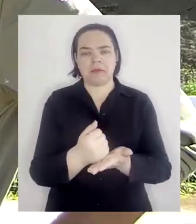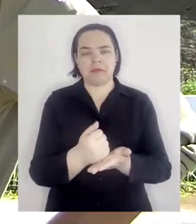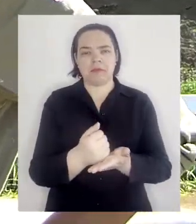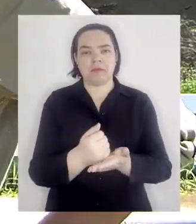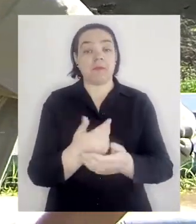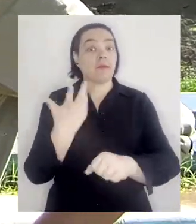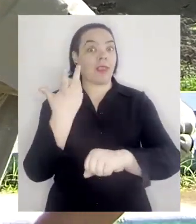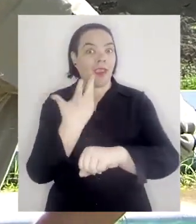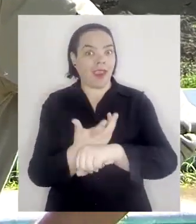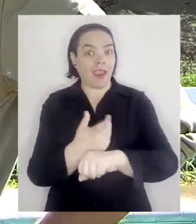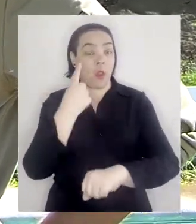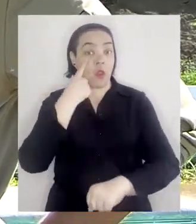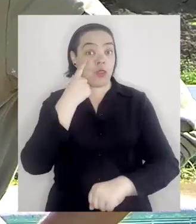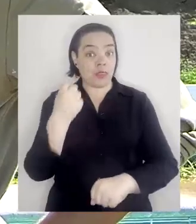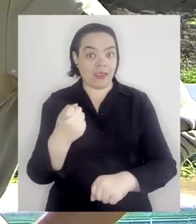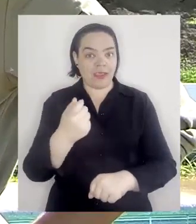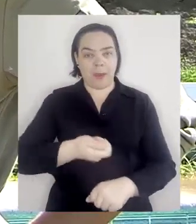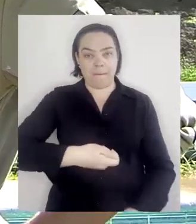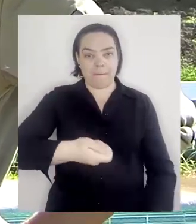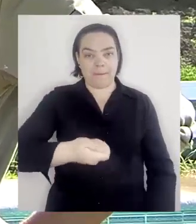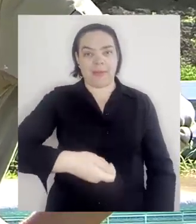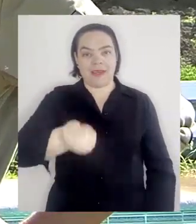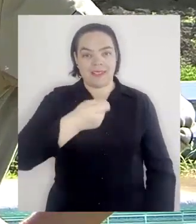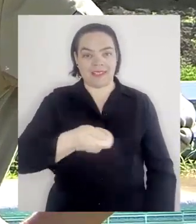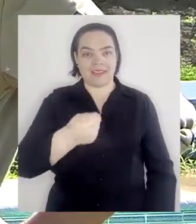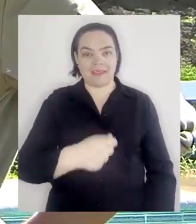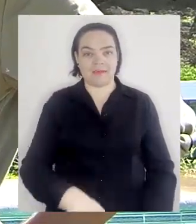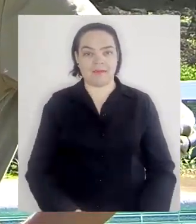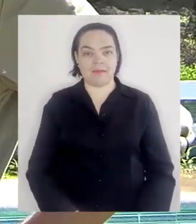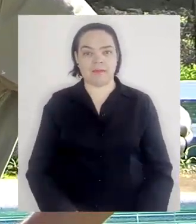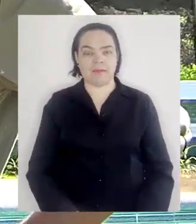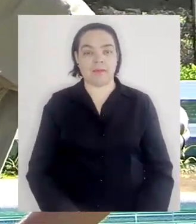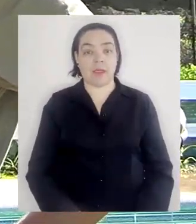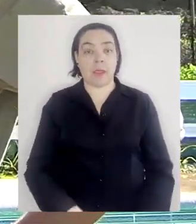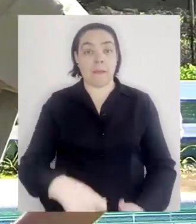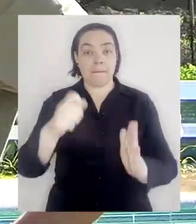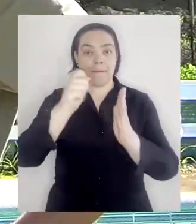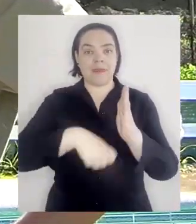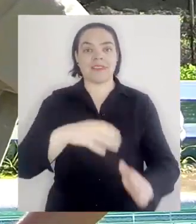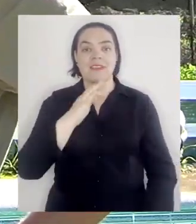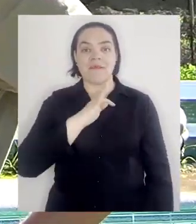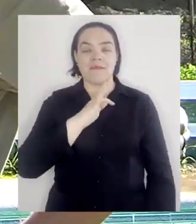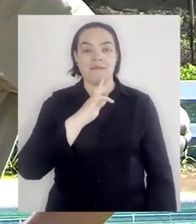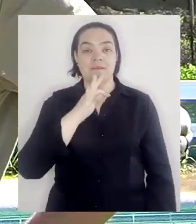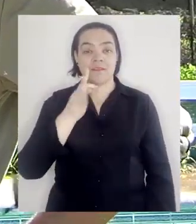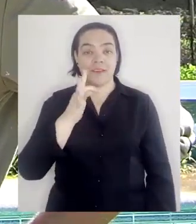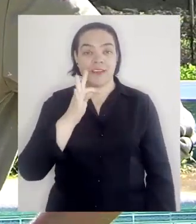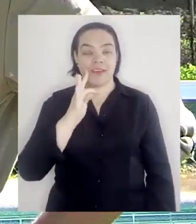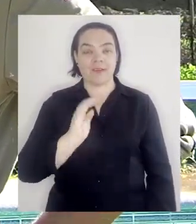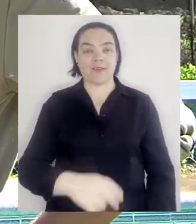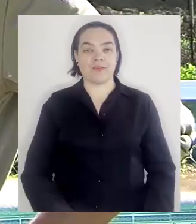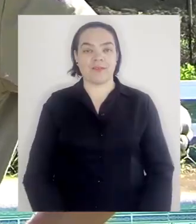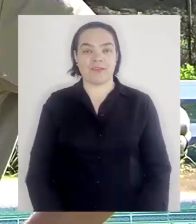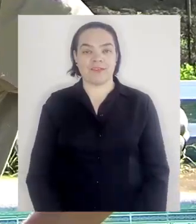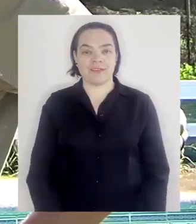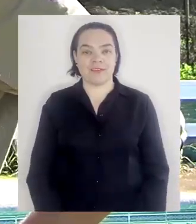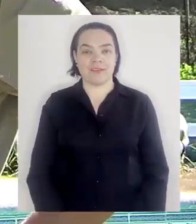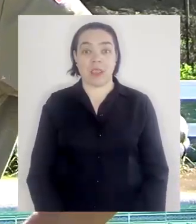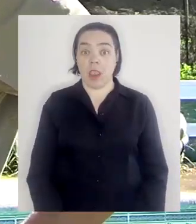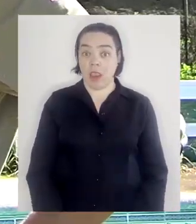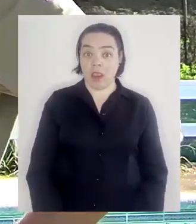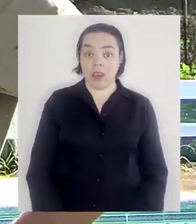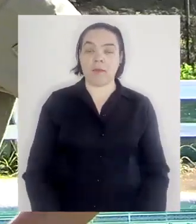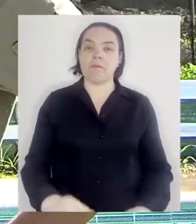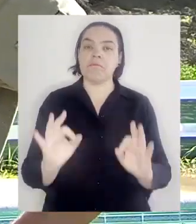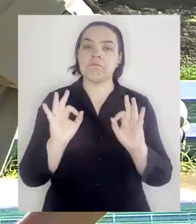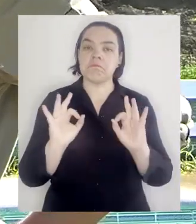panqueque. El Mardi Gras. Es generalmente en febrero. Ya, en febrero. Cuando hay lo, el carnaval. Ya, perfecto, ya.